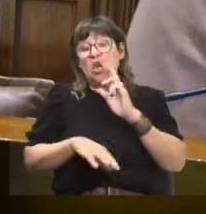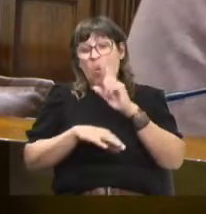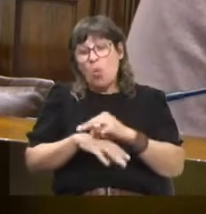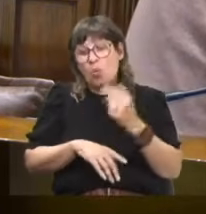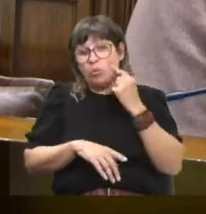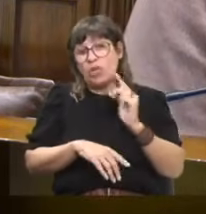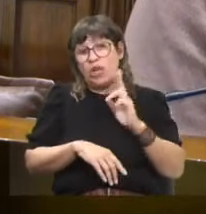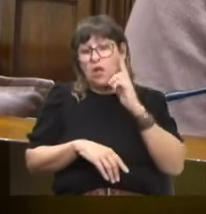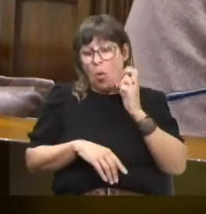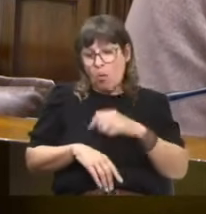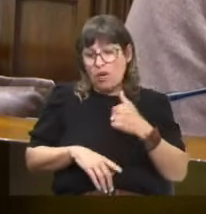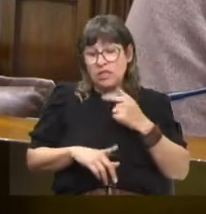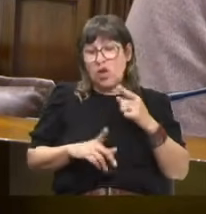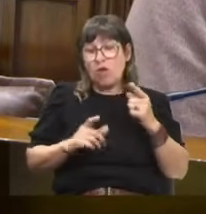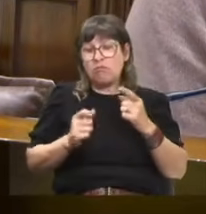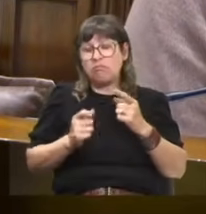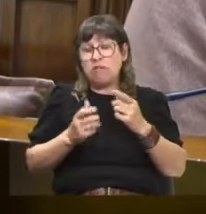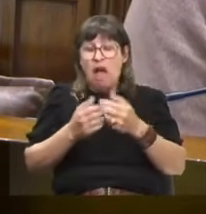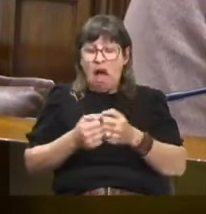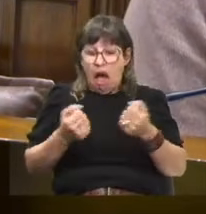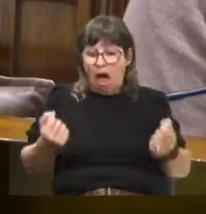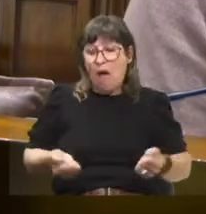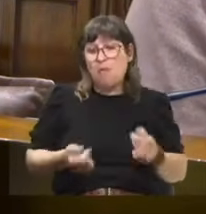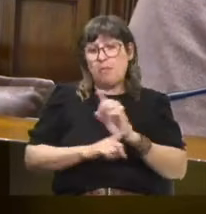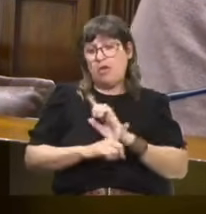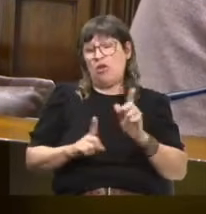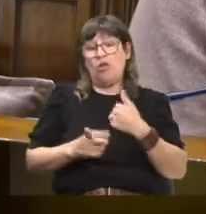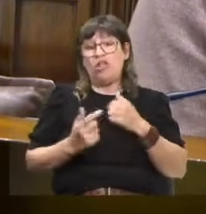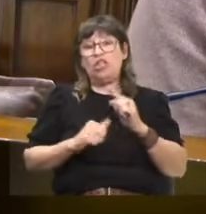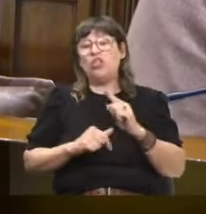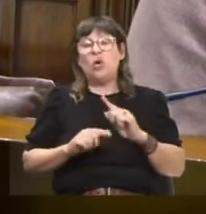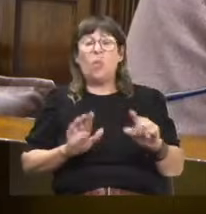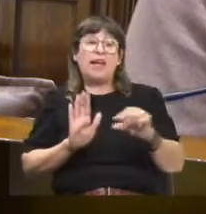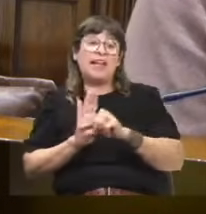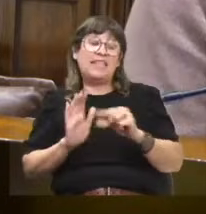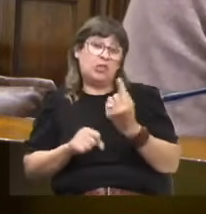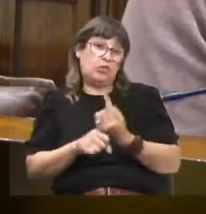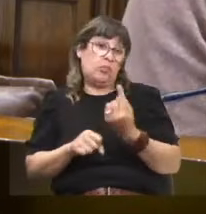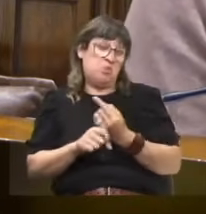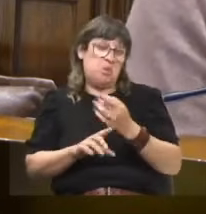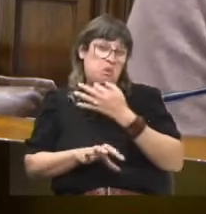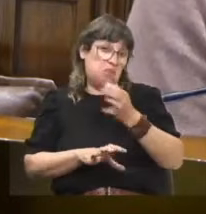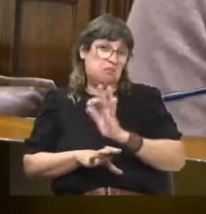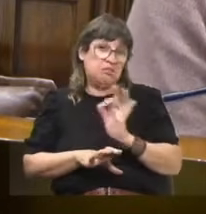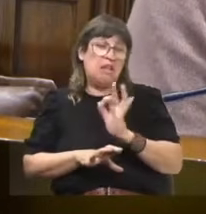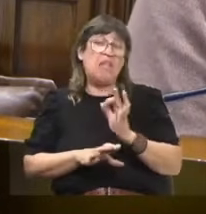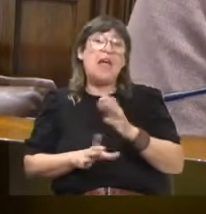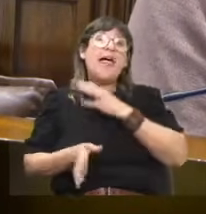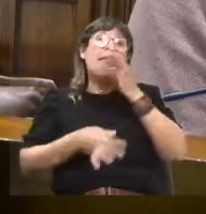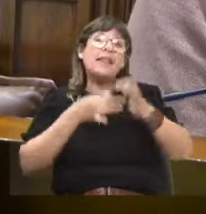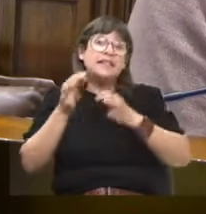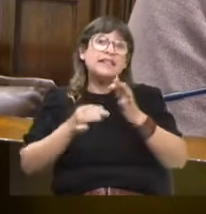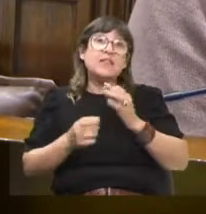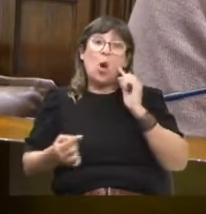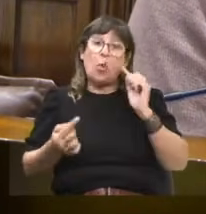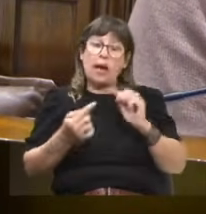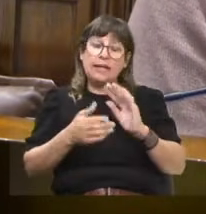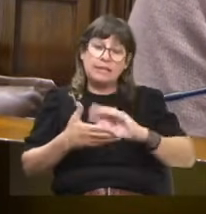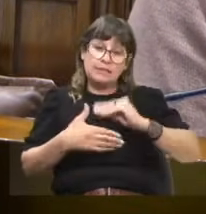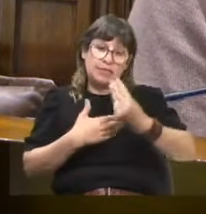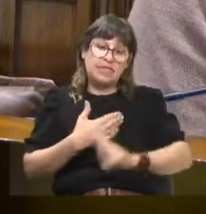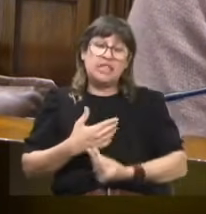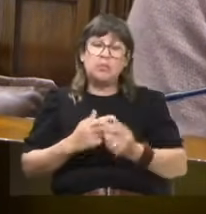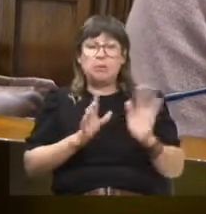amplio, subjetivo y no literal para el inciso primero y estrictivo, objetivo y